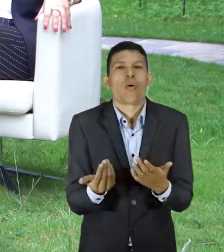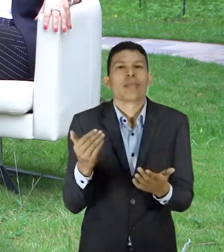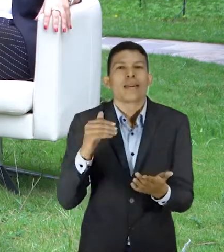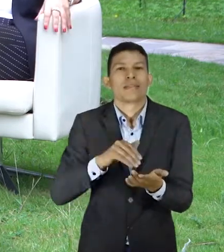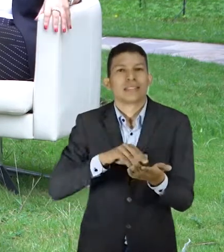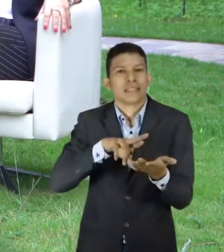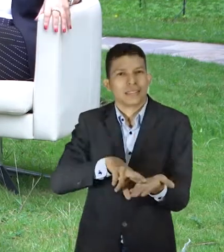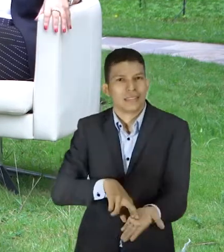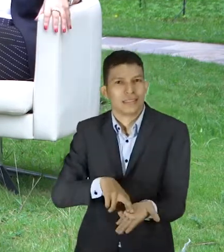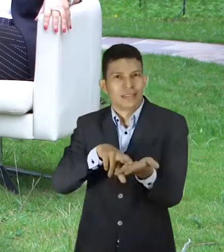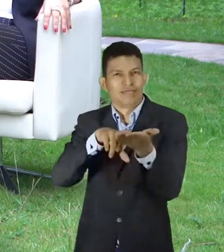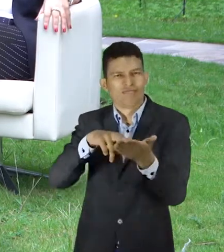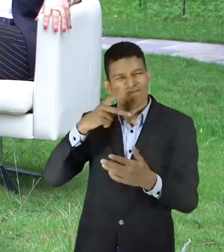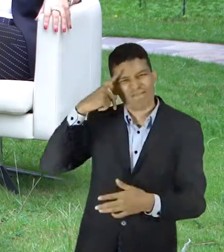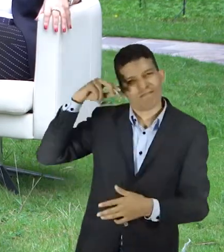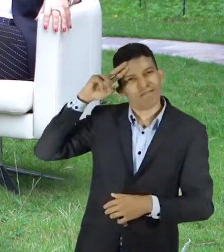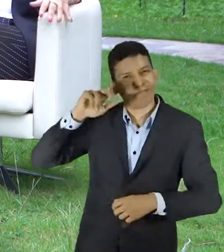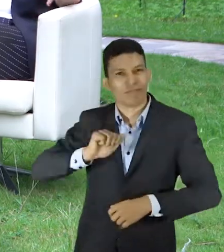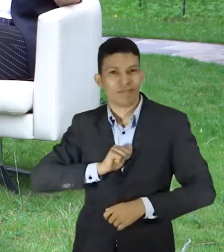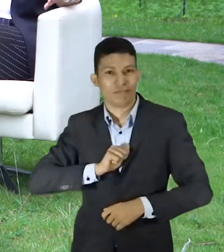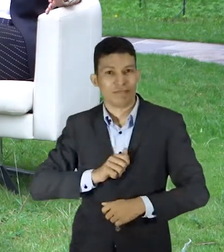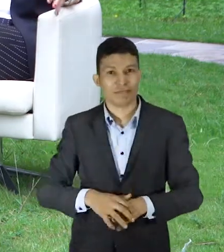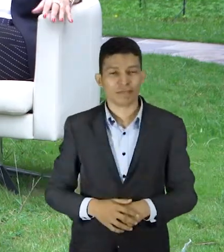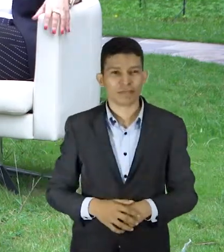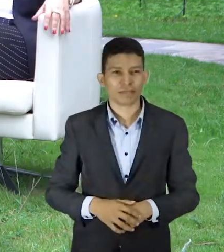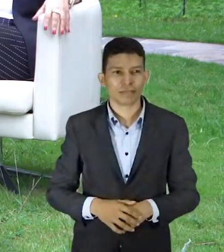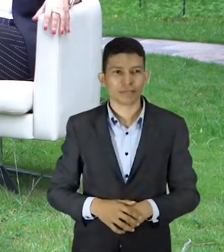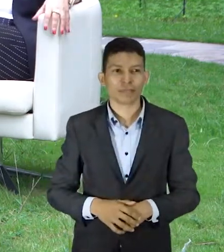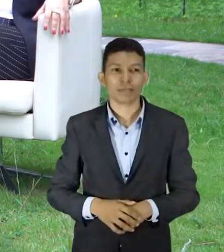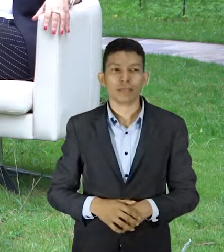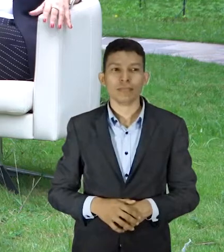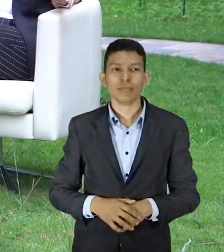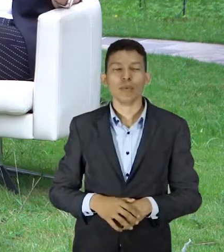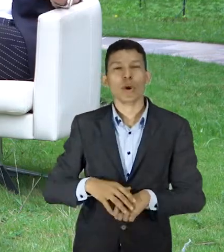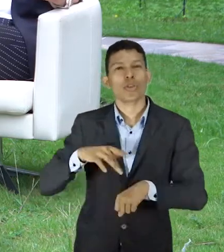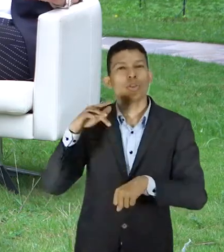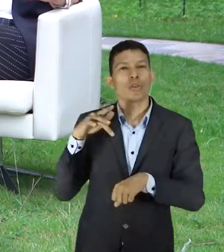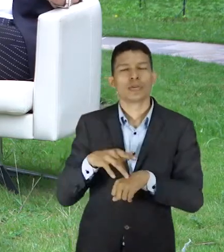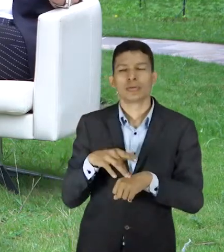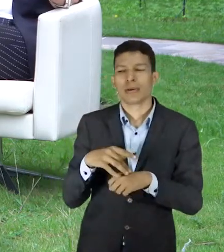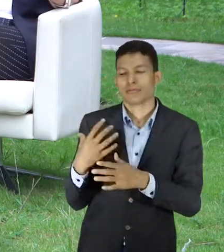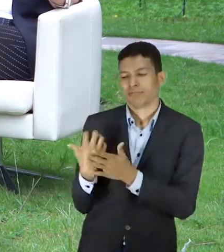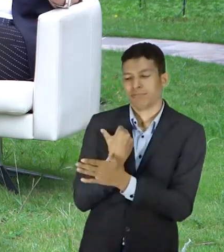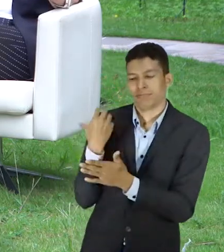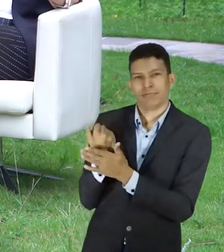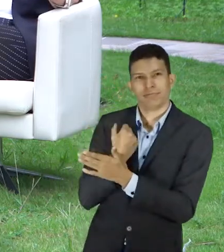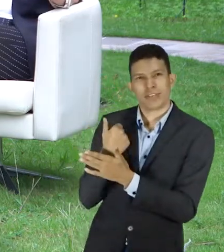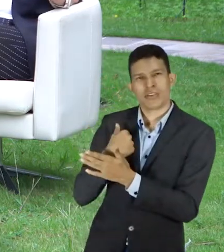los demás muchas cosas, enseñarle a la gente. El cáncer